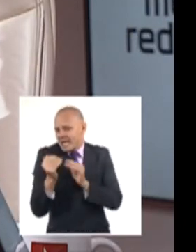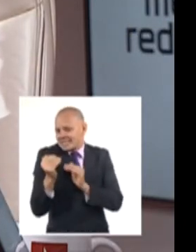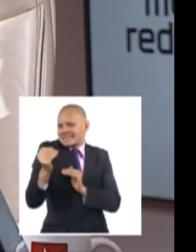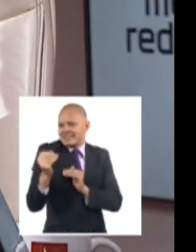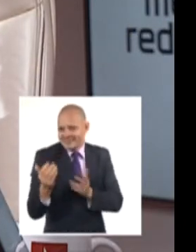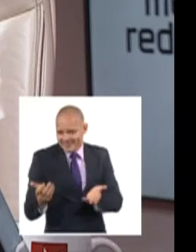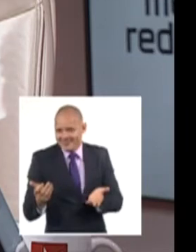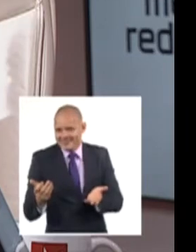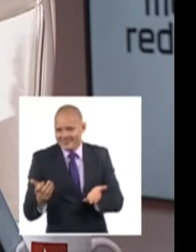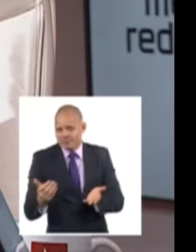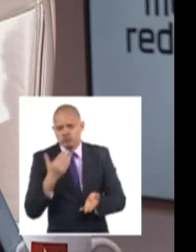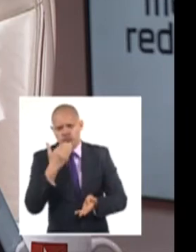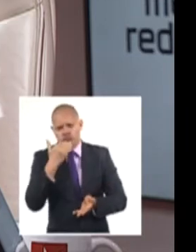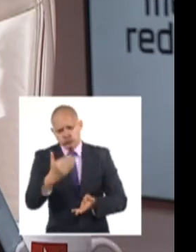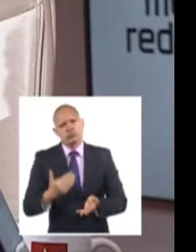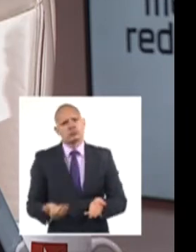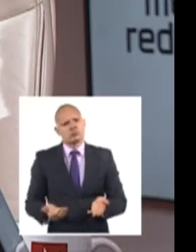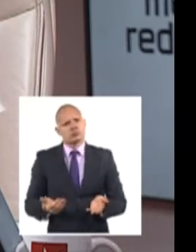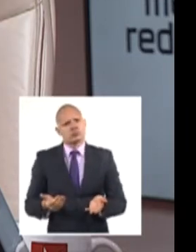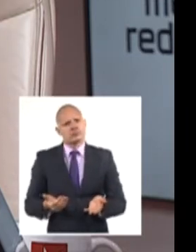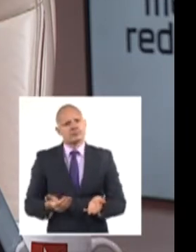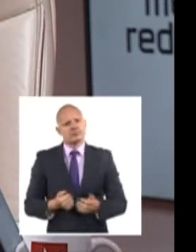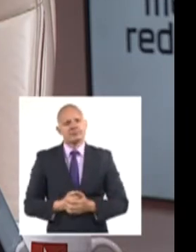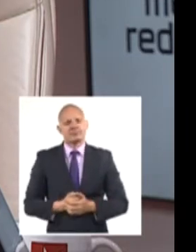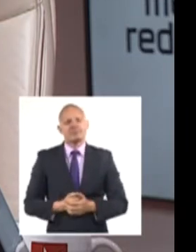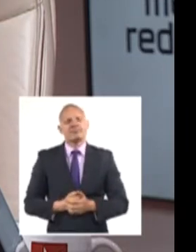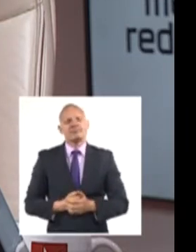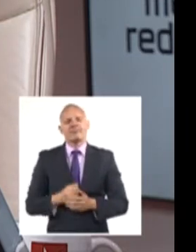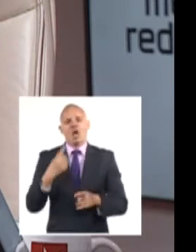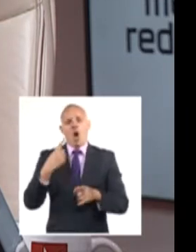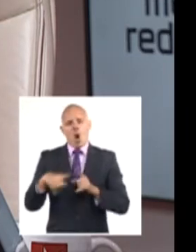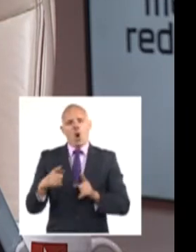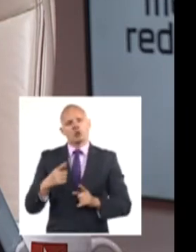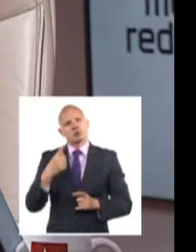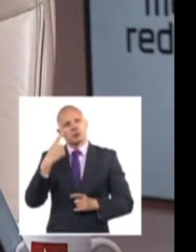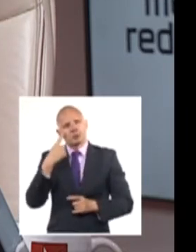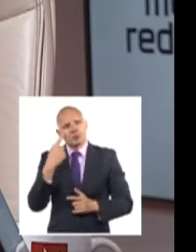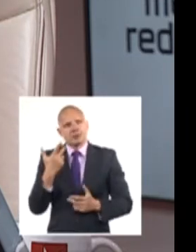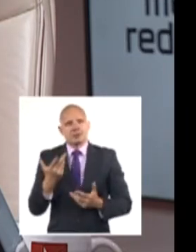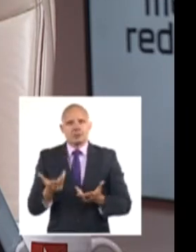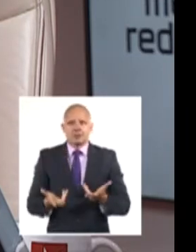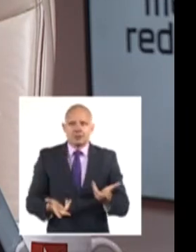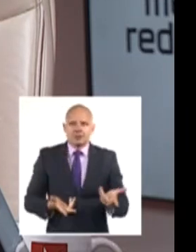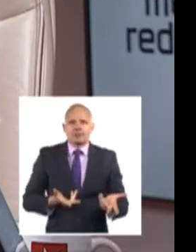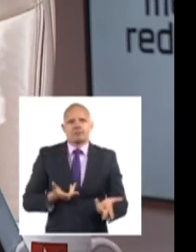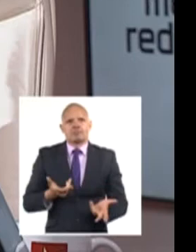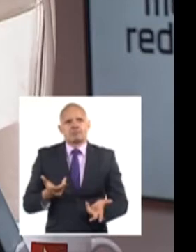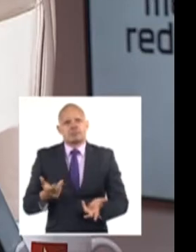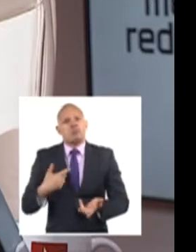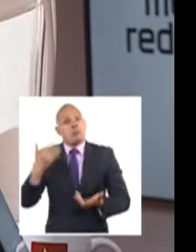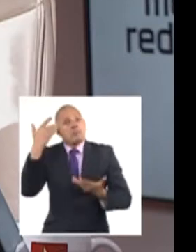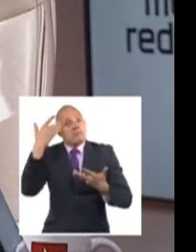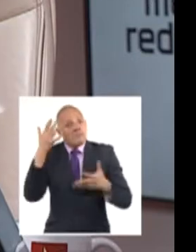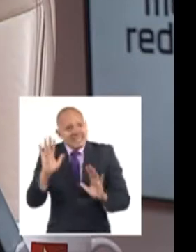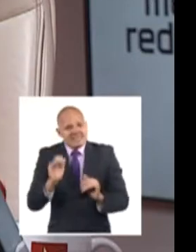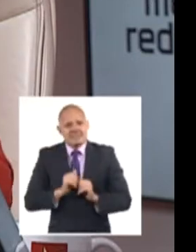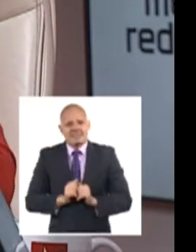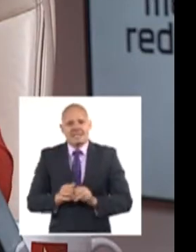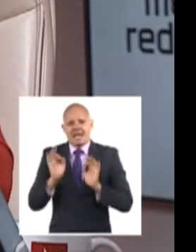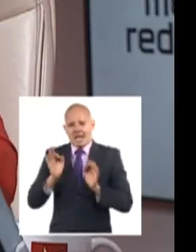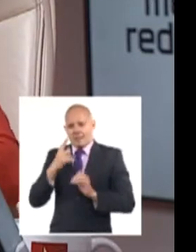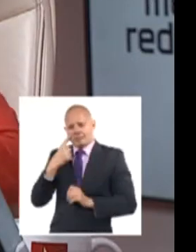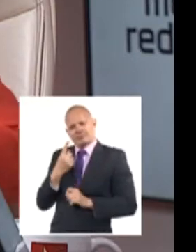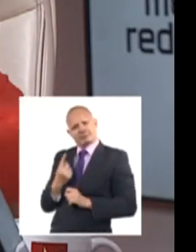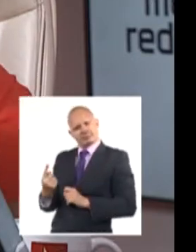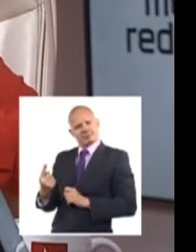magnífica de votación y también olivé yo creo que era la salida esperada después